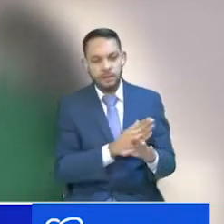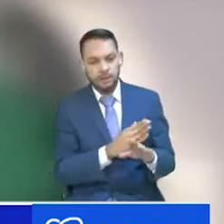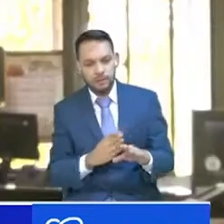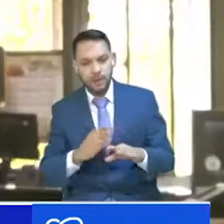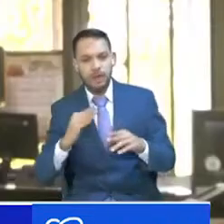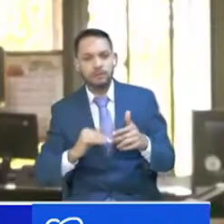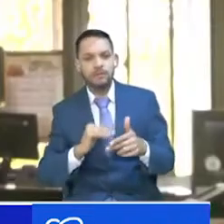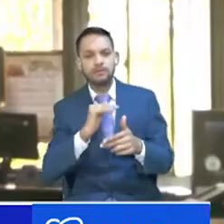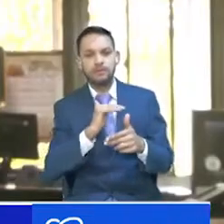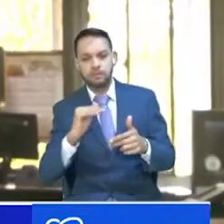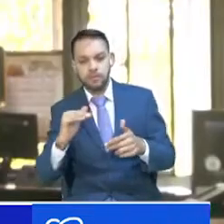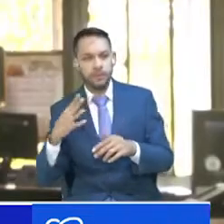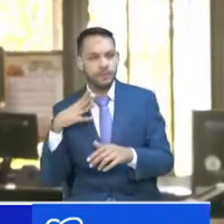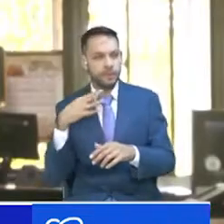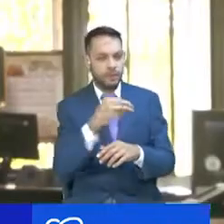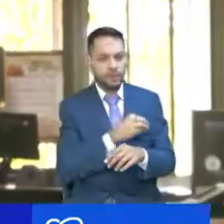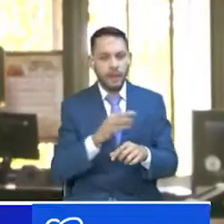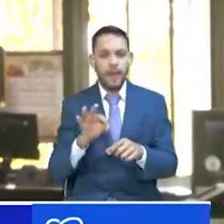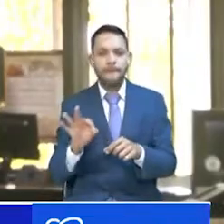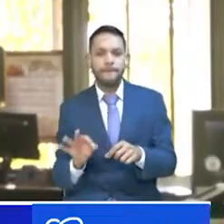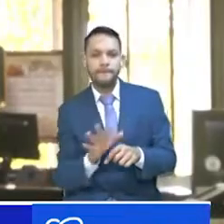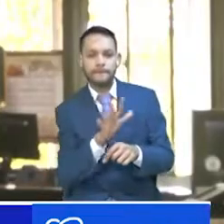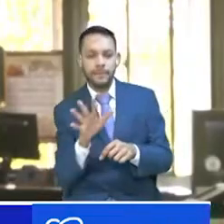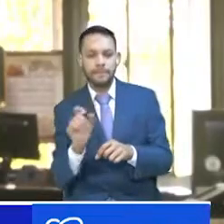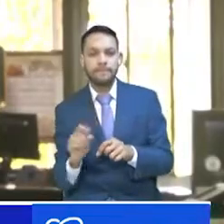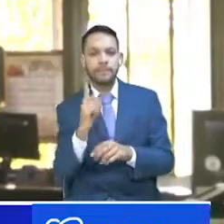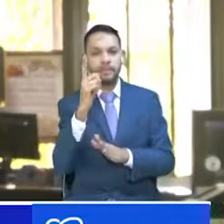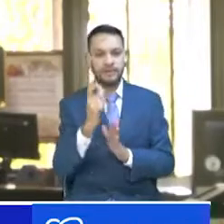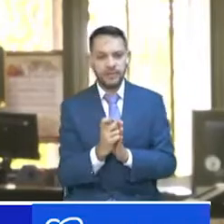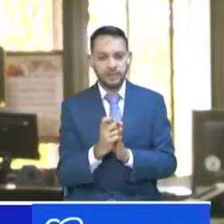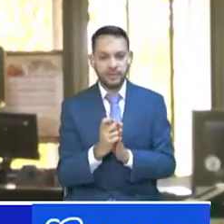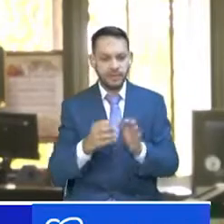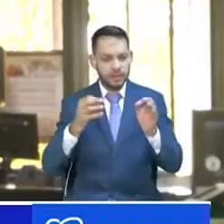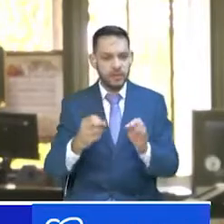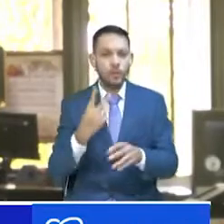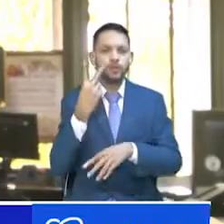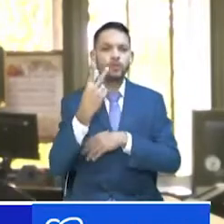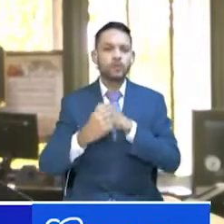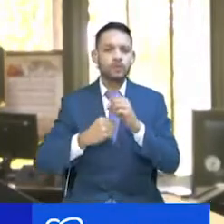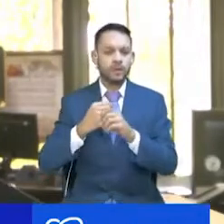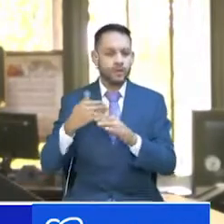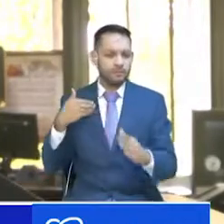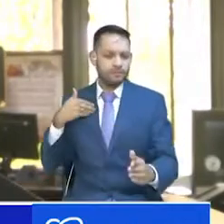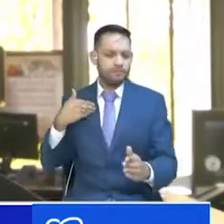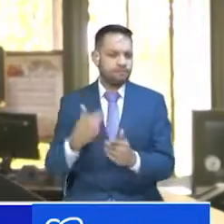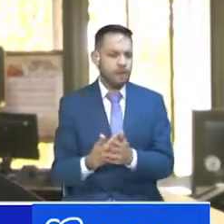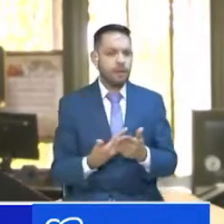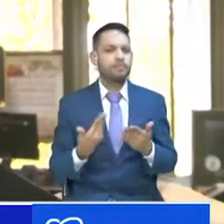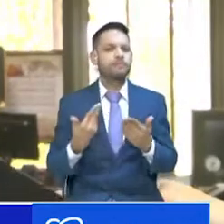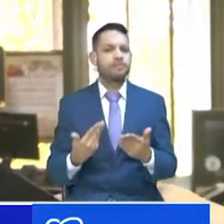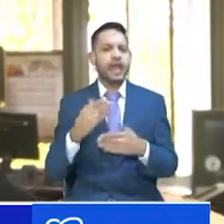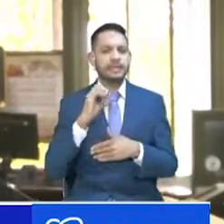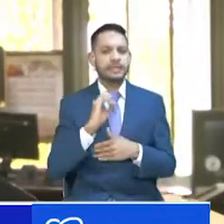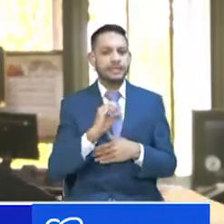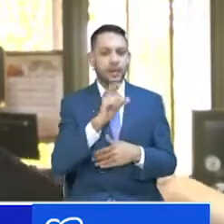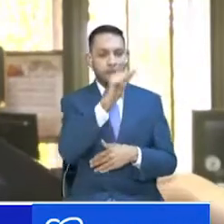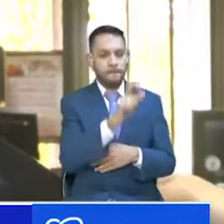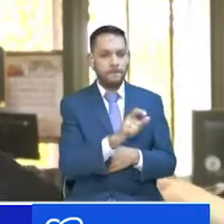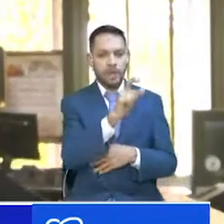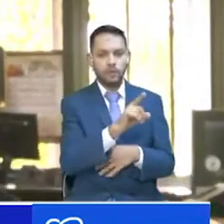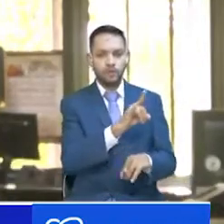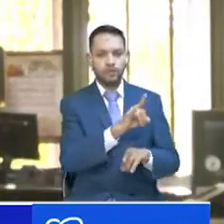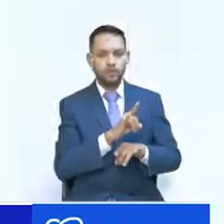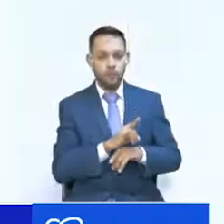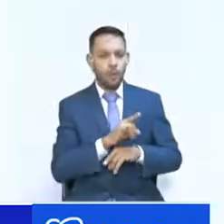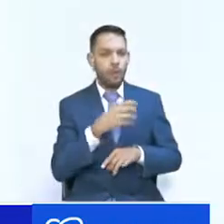desde que tenemos circulación comunitaria la primera vez en dos años que tenemos cero contagios afortunadamente y cero